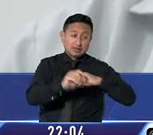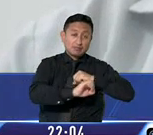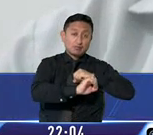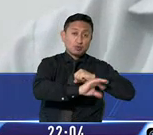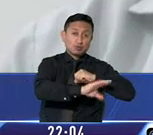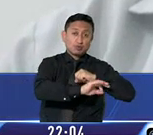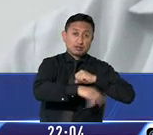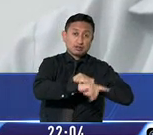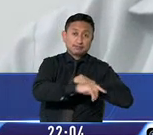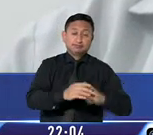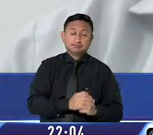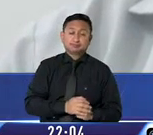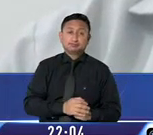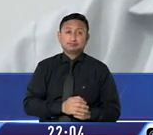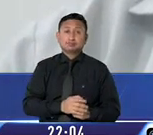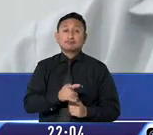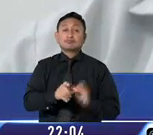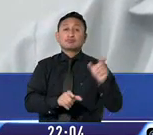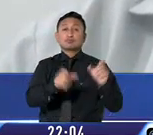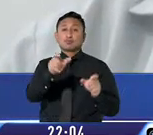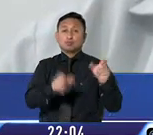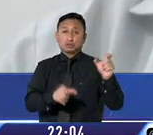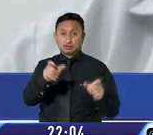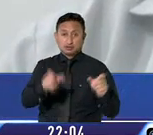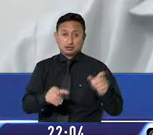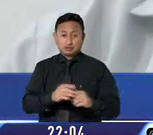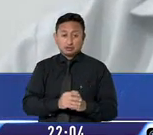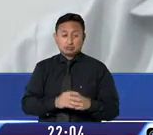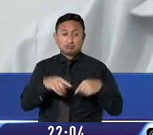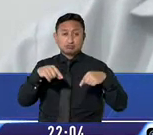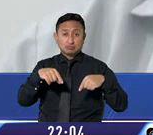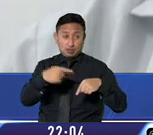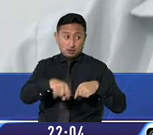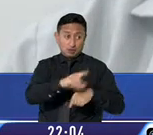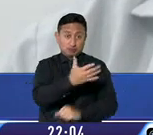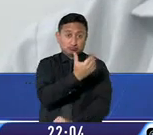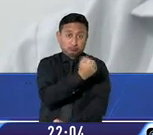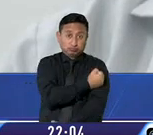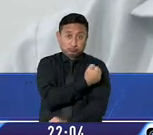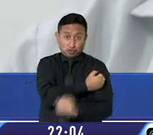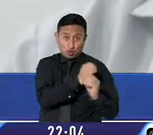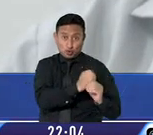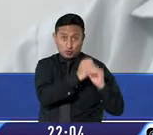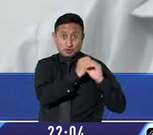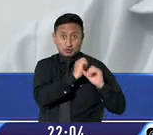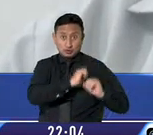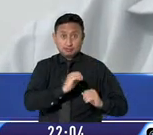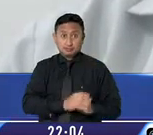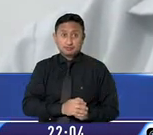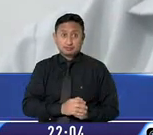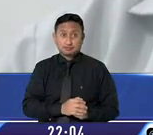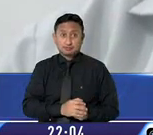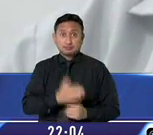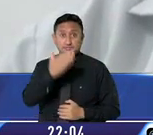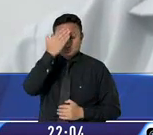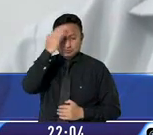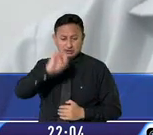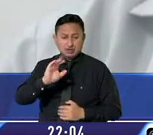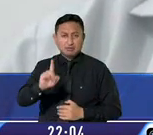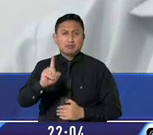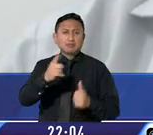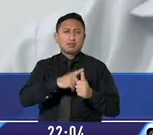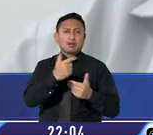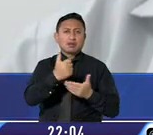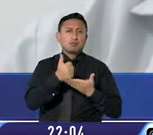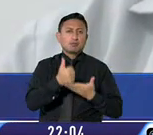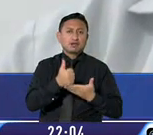que la población que va a ser exigida en este proceso sepa las